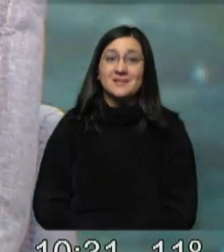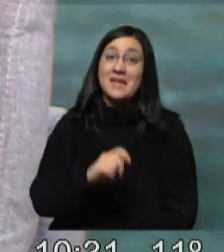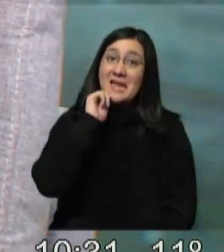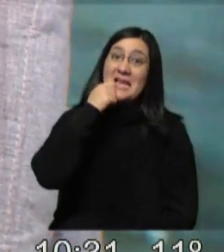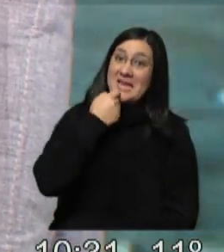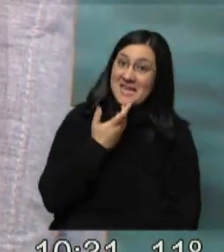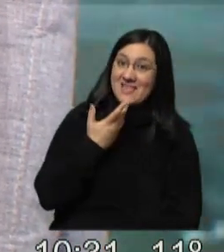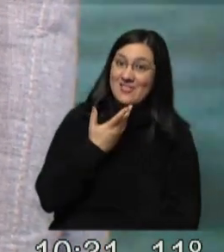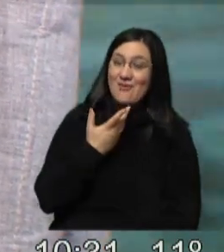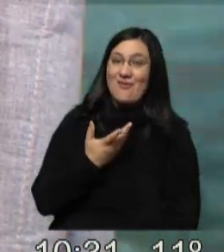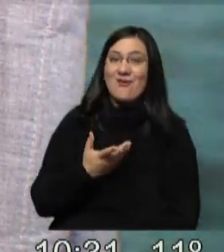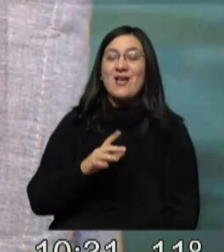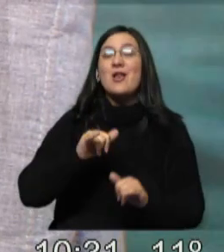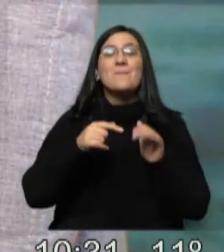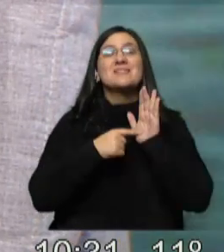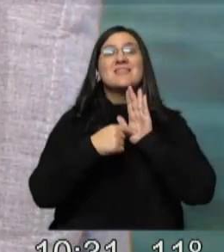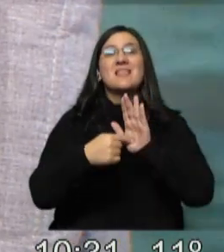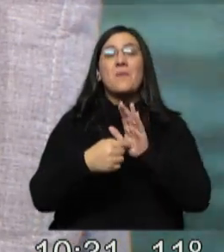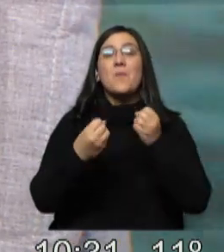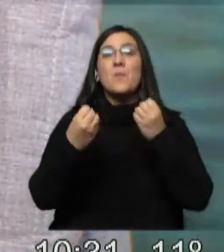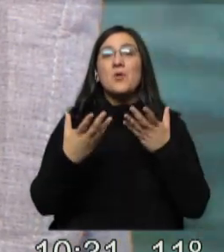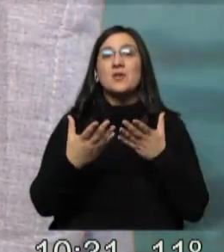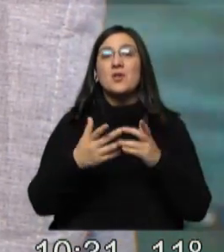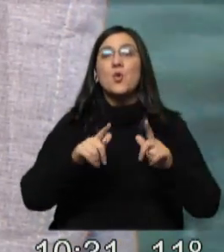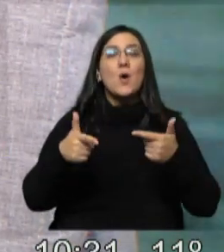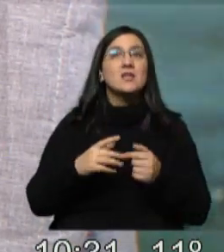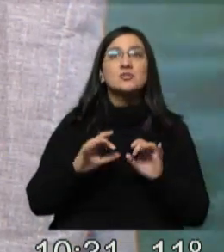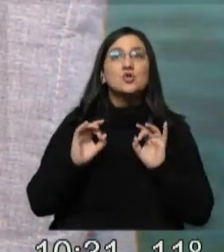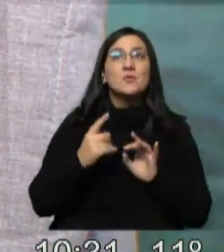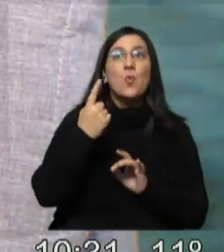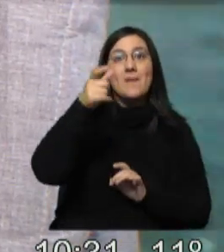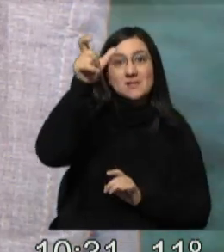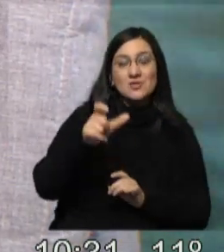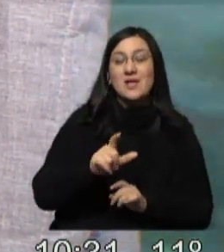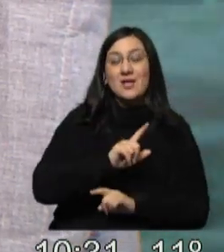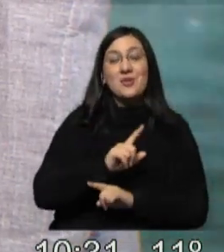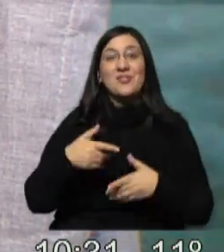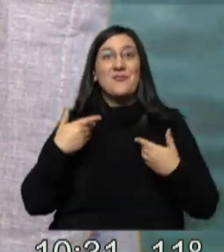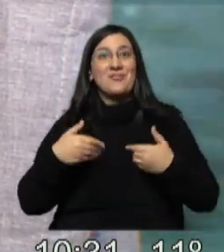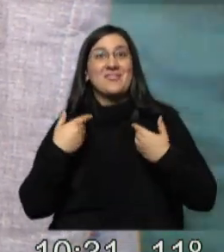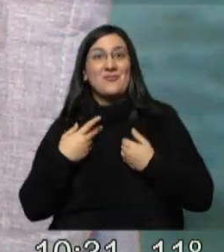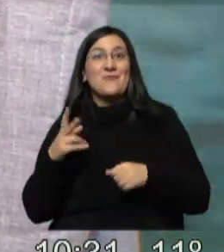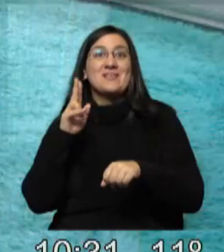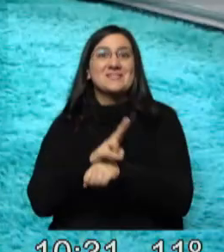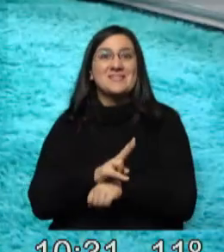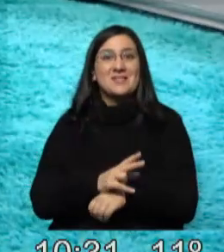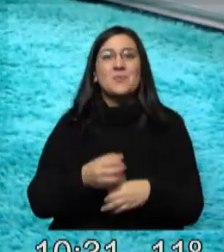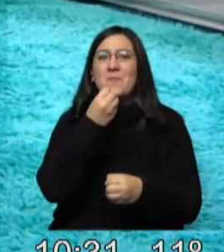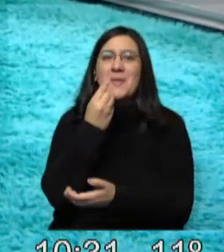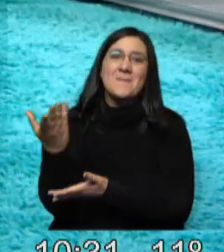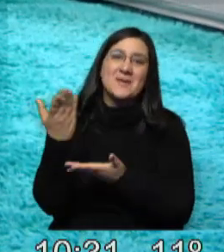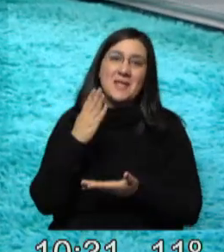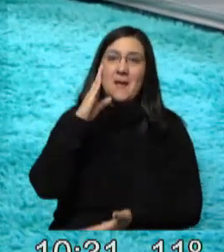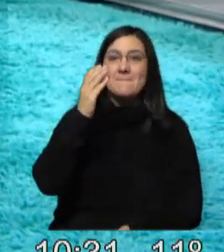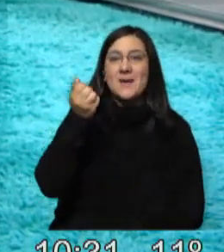Mambo. Todo mal. Lo presentábamos así porque no hay una sola persona de este canal que no esté contenta con esta visita, así que muy bienvenido,